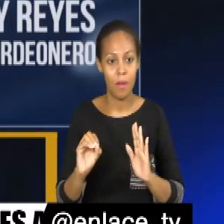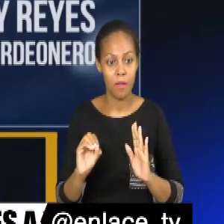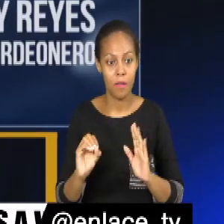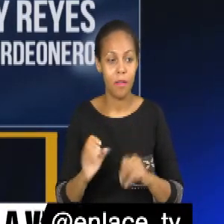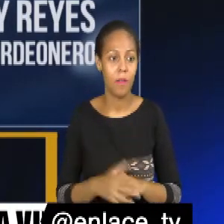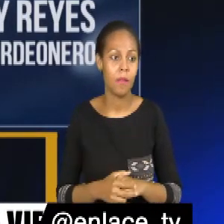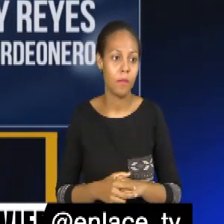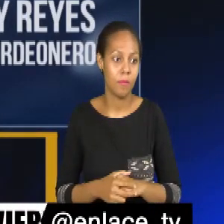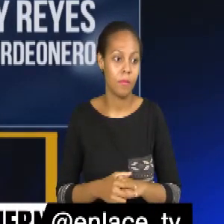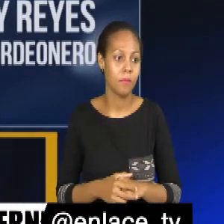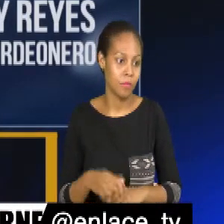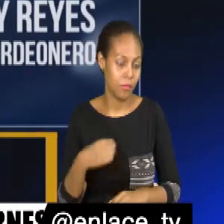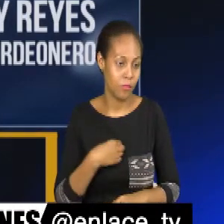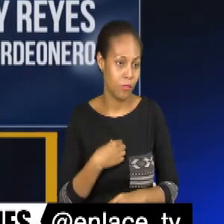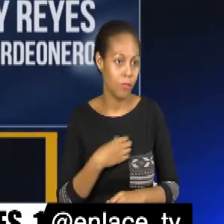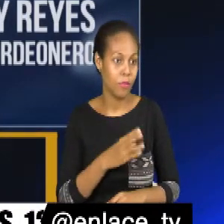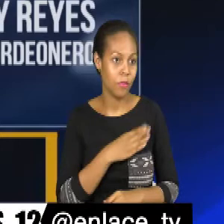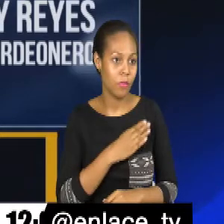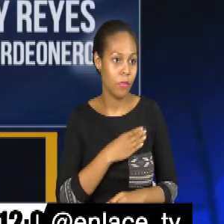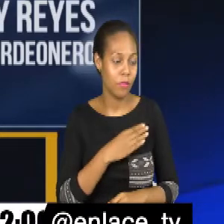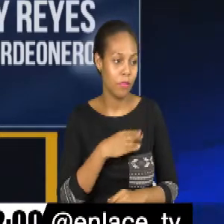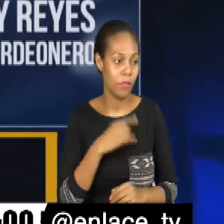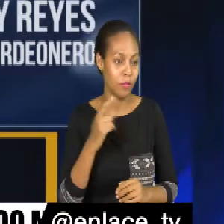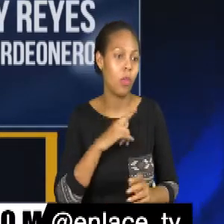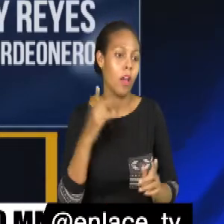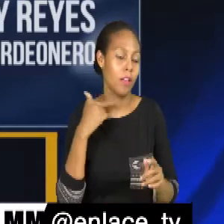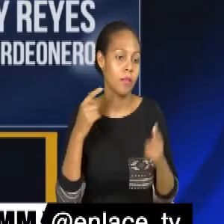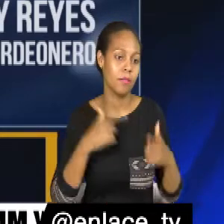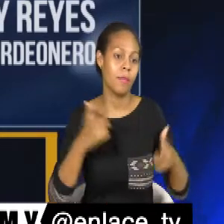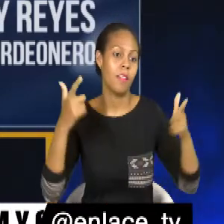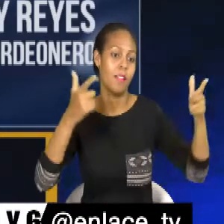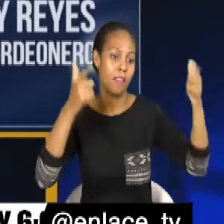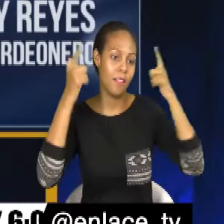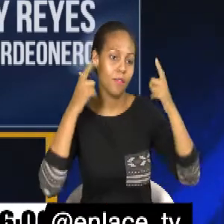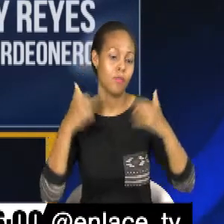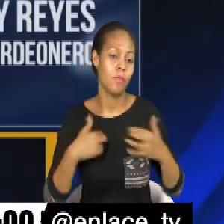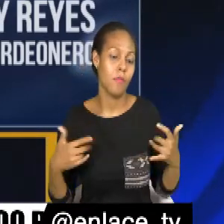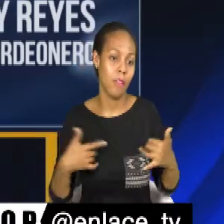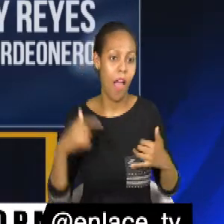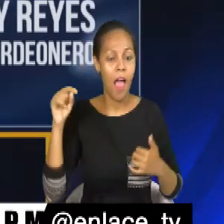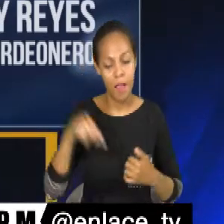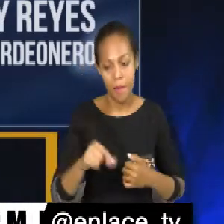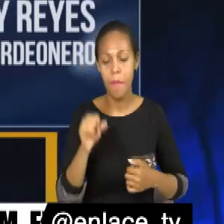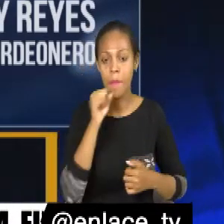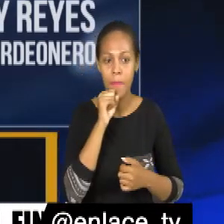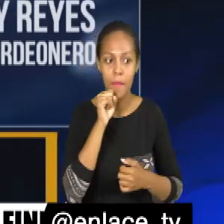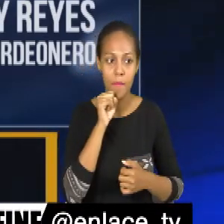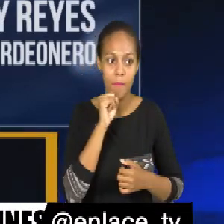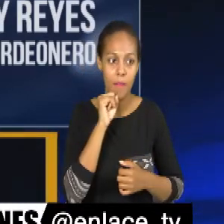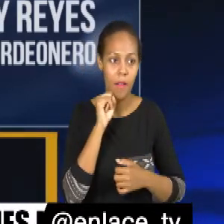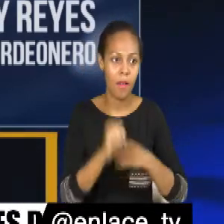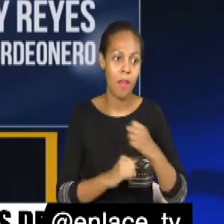tuve la dicha de coronarme rey vallenato en mi tierra, en Barranca Bermeja. En el